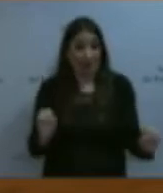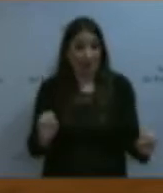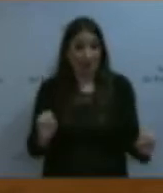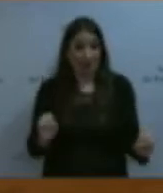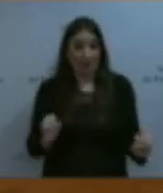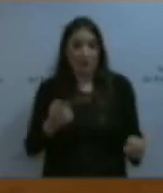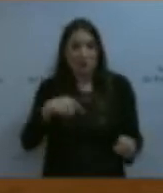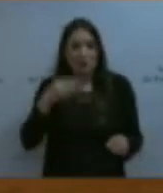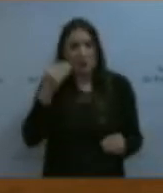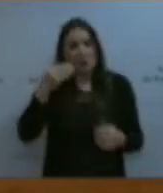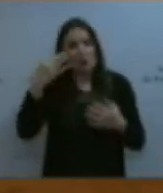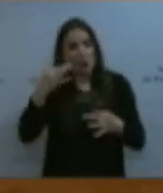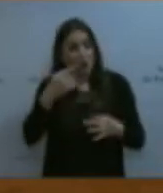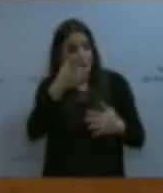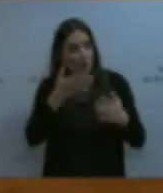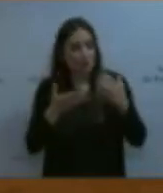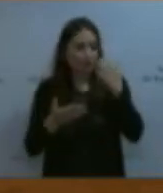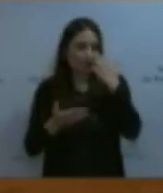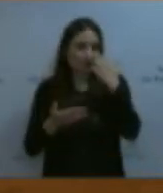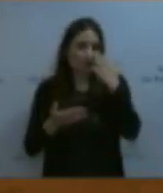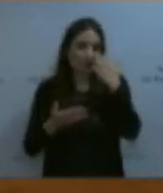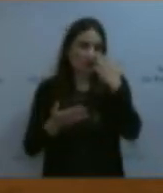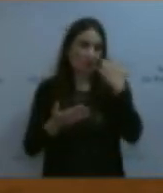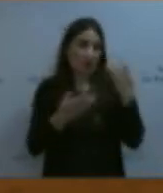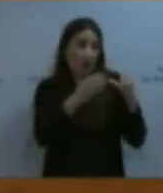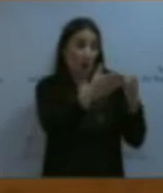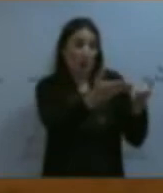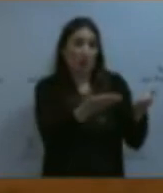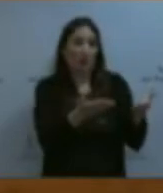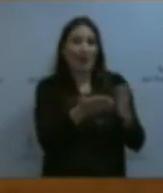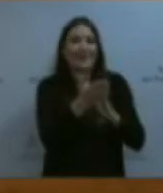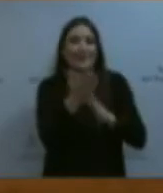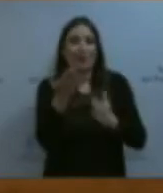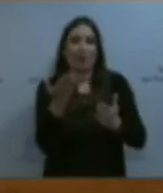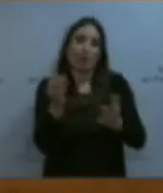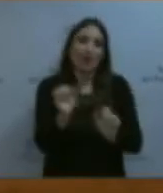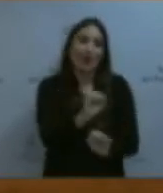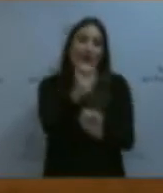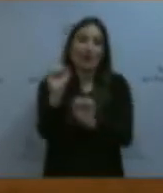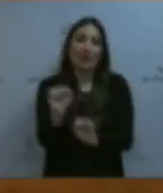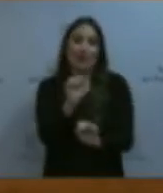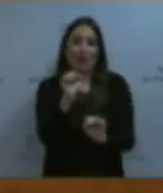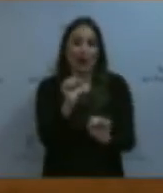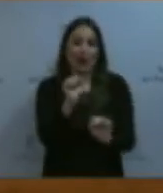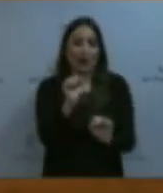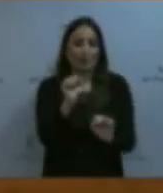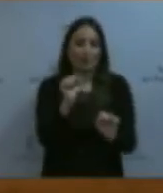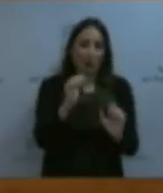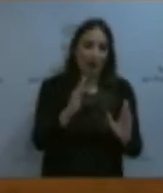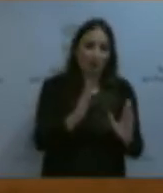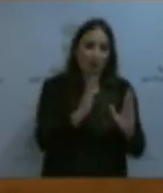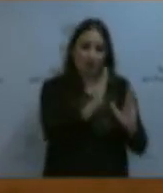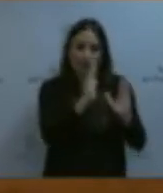Vemos lógico que la tendencia natural sea a hacer esta defensa de forma fraccionada, que tiendan hacia el